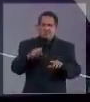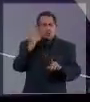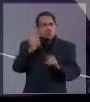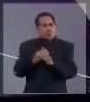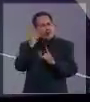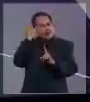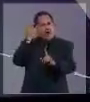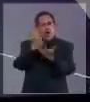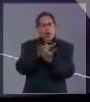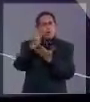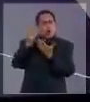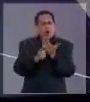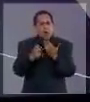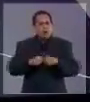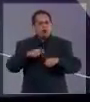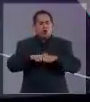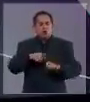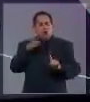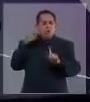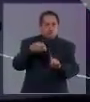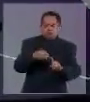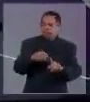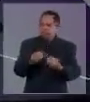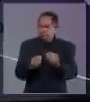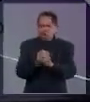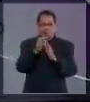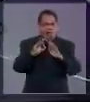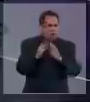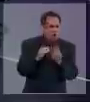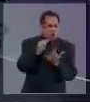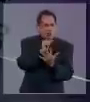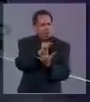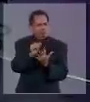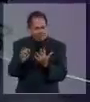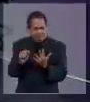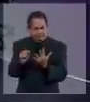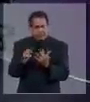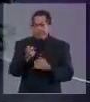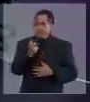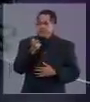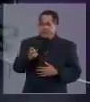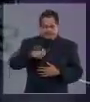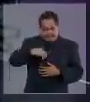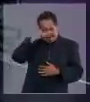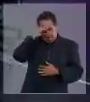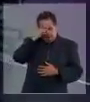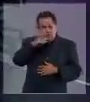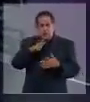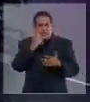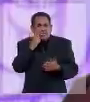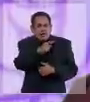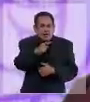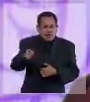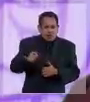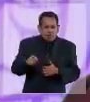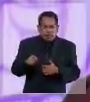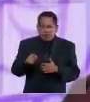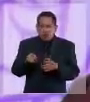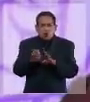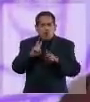programas sociales, hay nuevas maneras de esto, en estas tres, y usted más bien lo que quiere es terminarlas